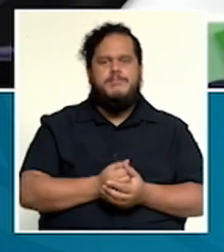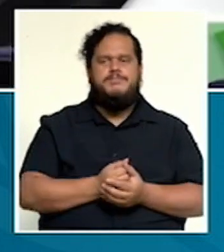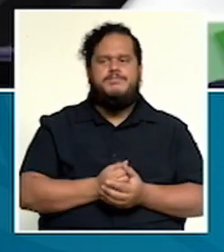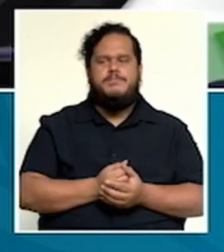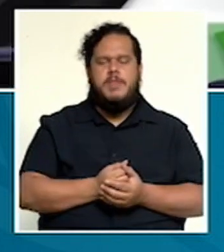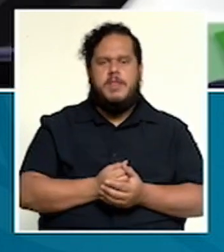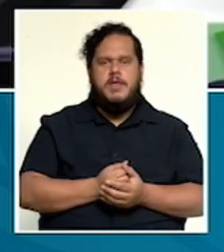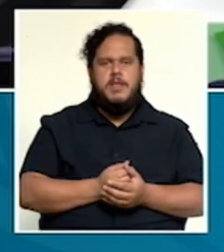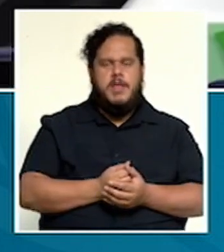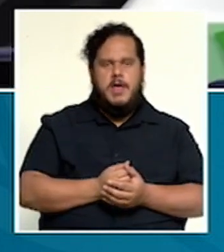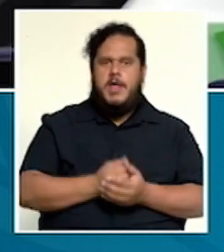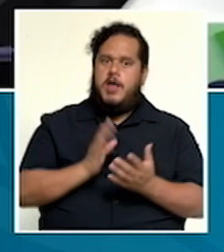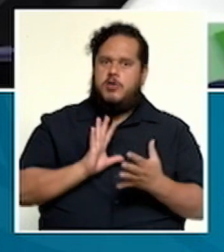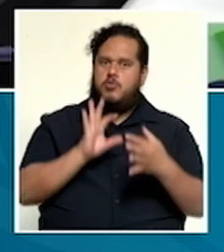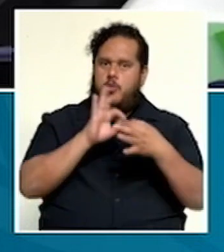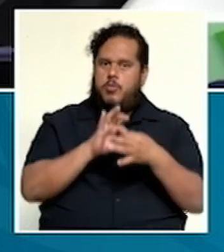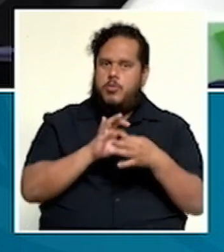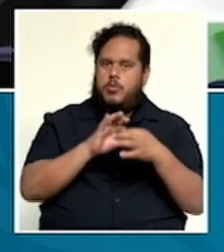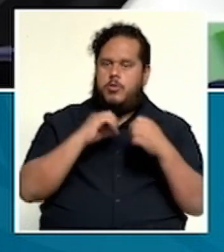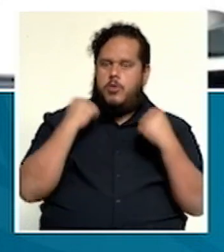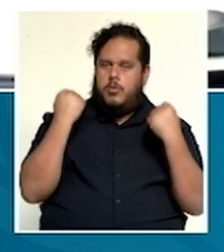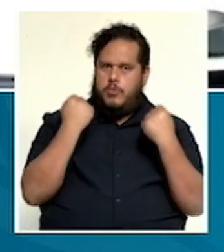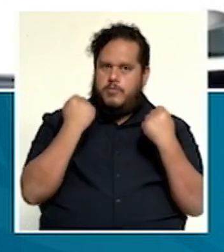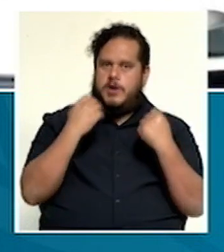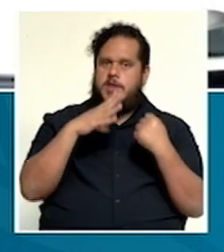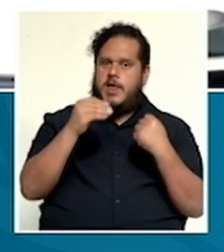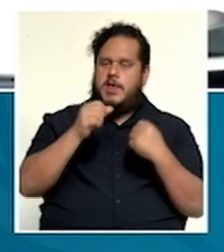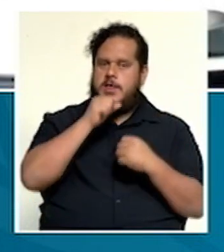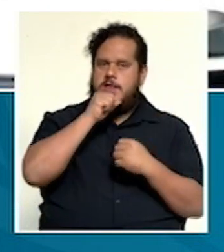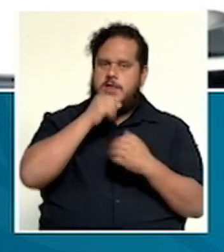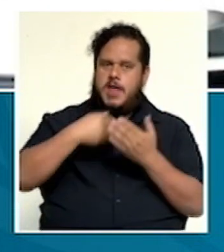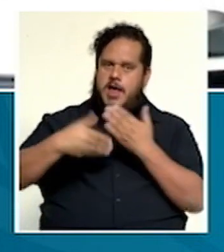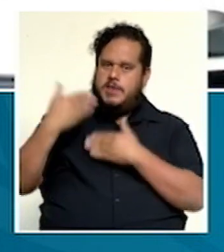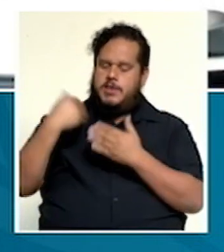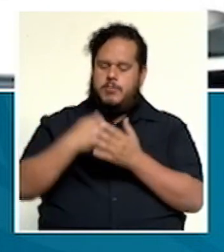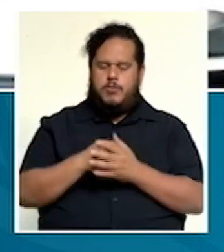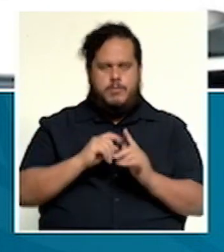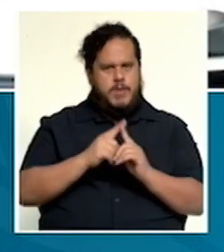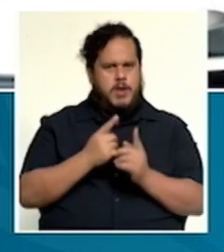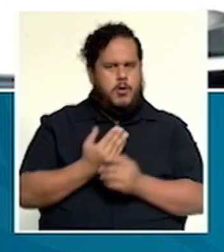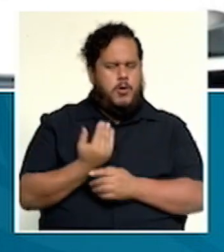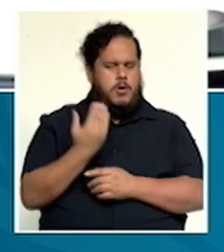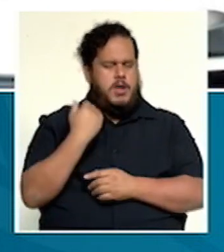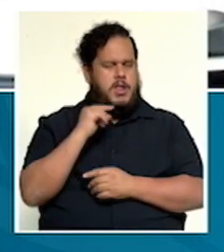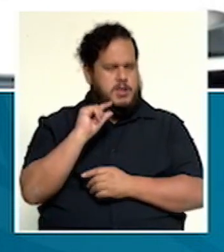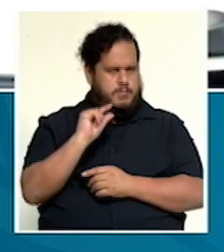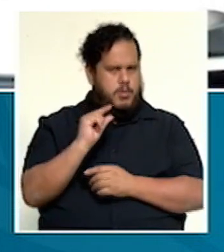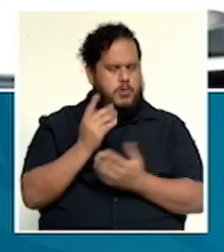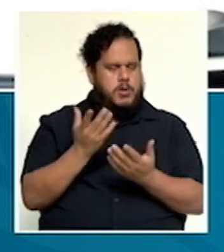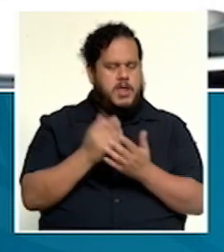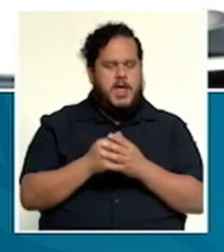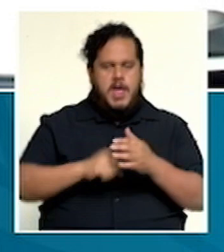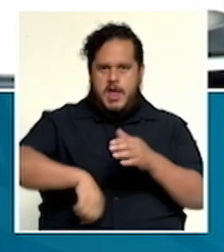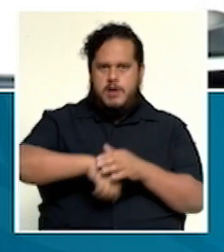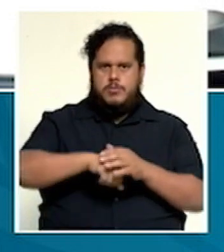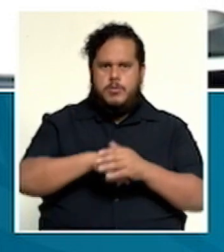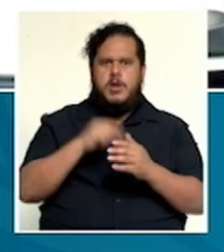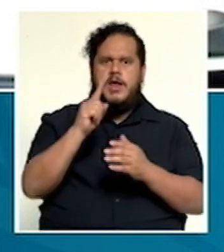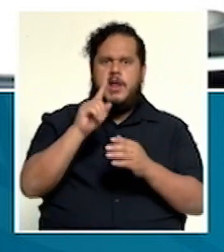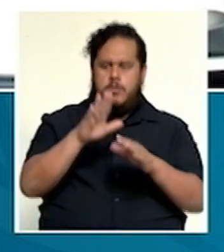Es un vínculo fuerte y antiguo. Hasta hace poco el fútbol era un territorio muy